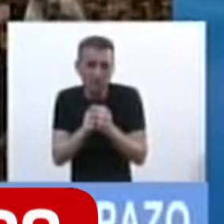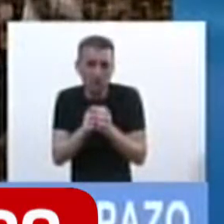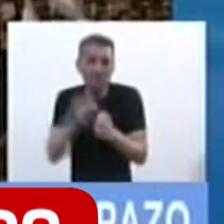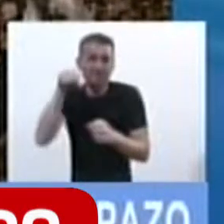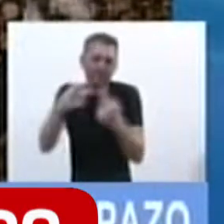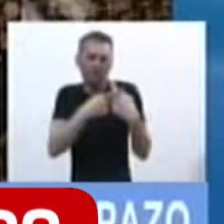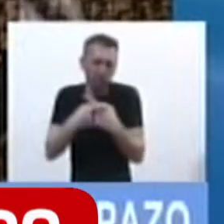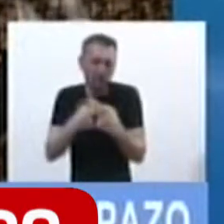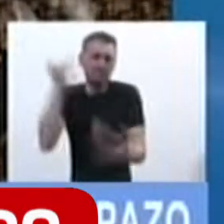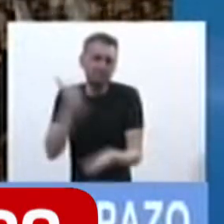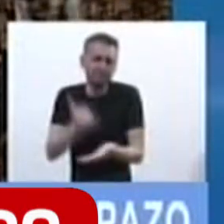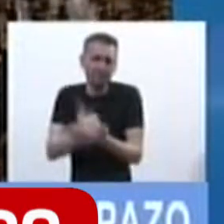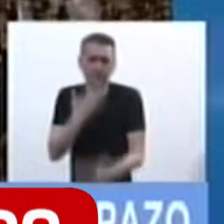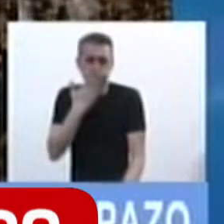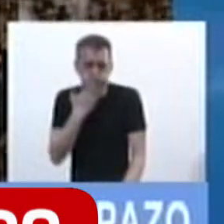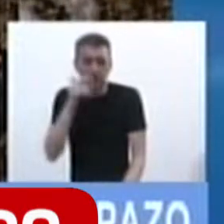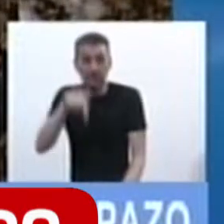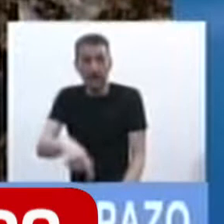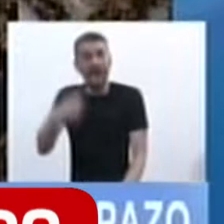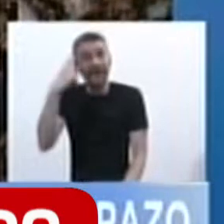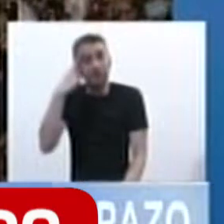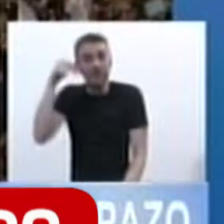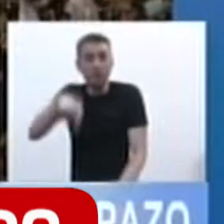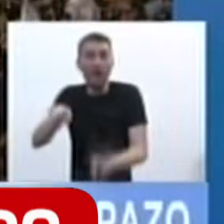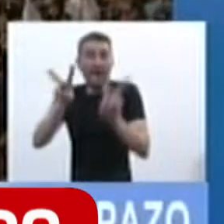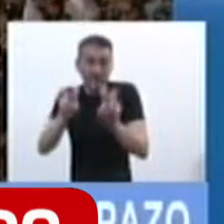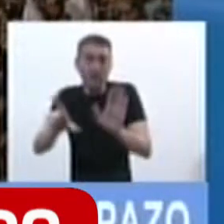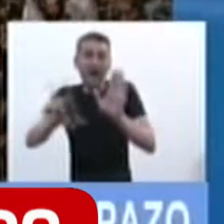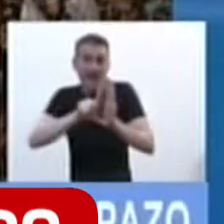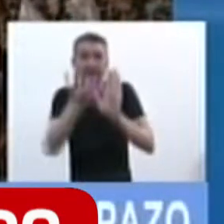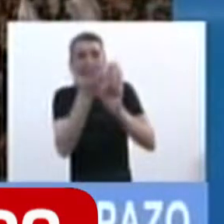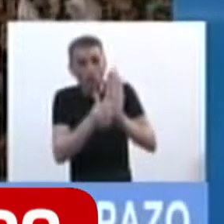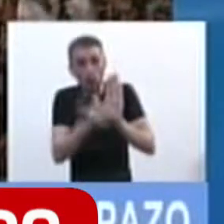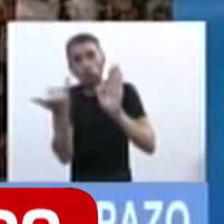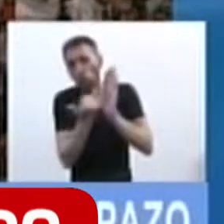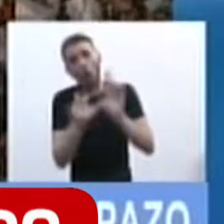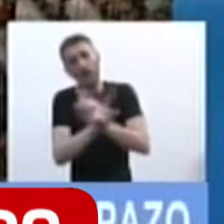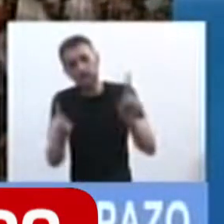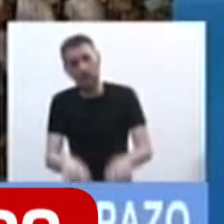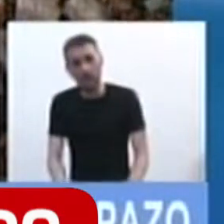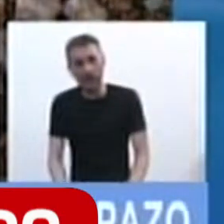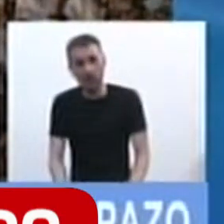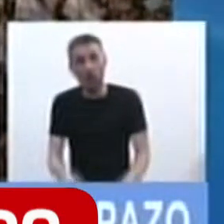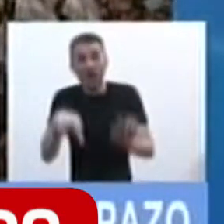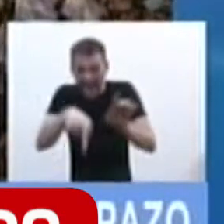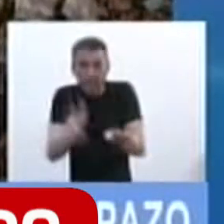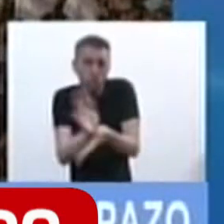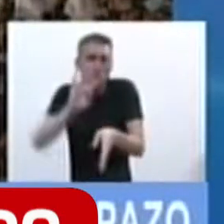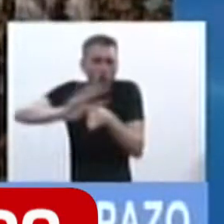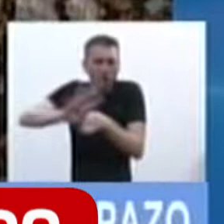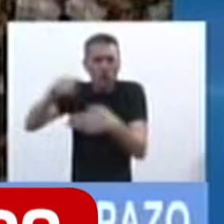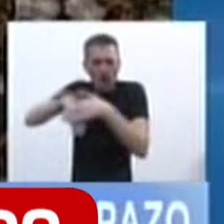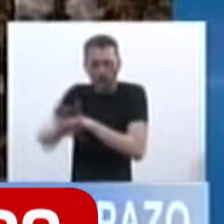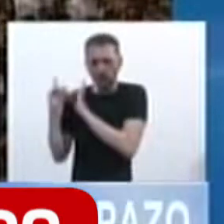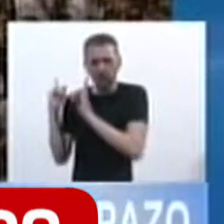debatimos esas pequeñeces, imagínense usted si no vamos a debatir la legalización del aborto. Claro que no está saldada.